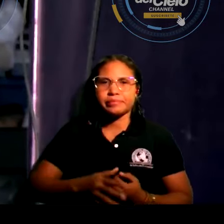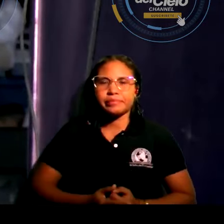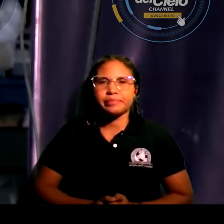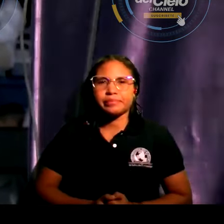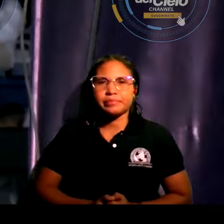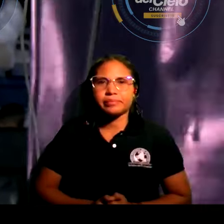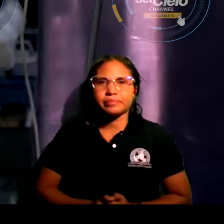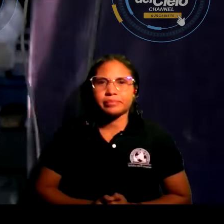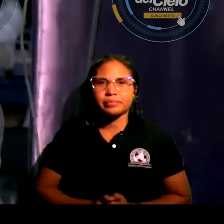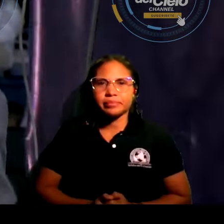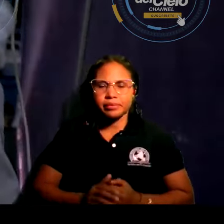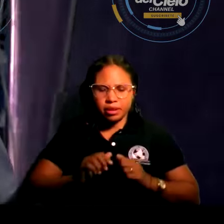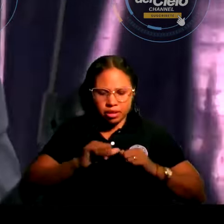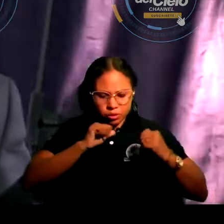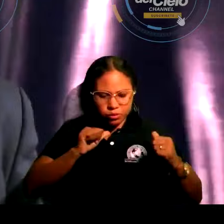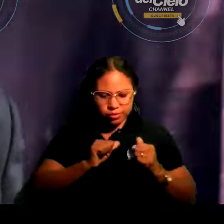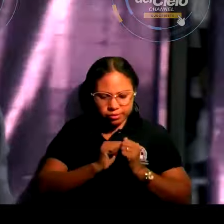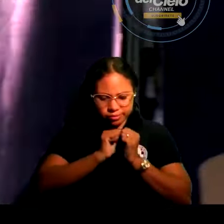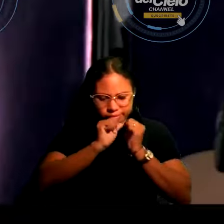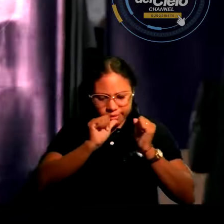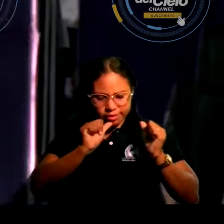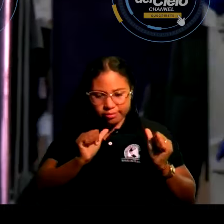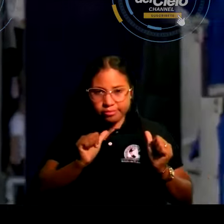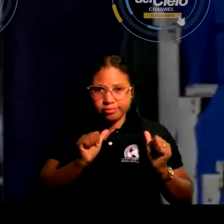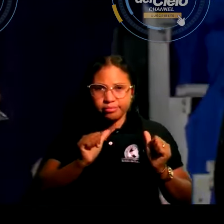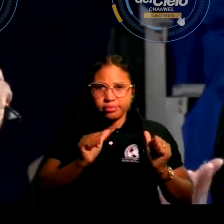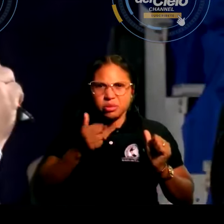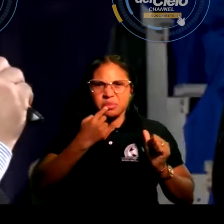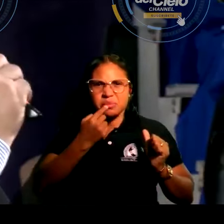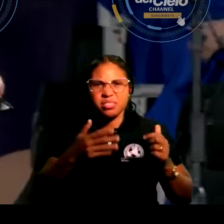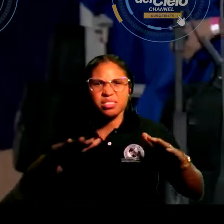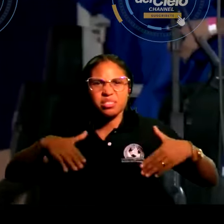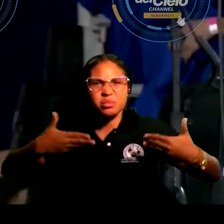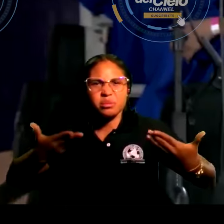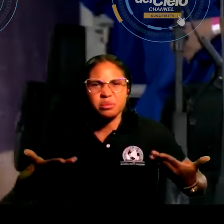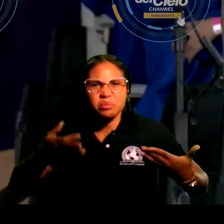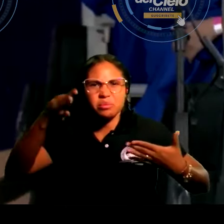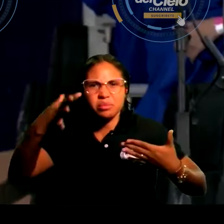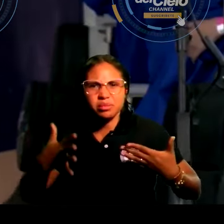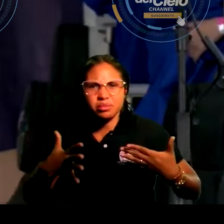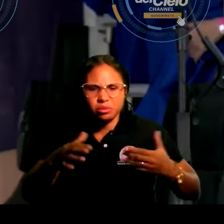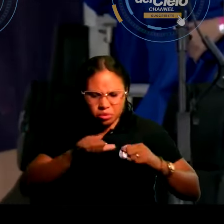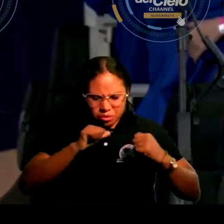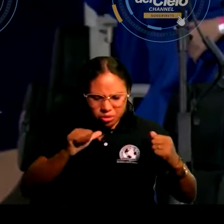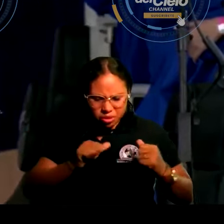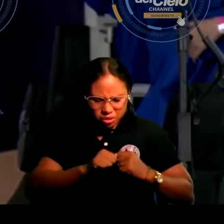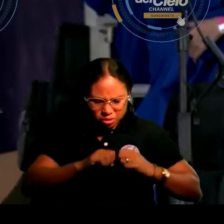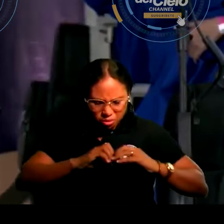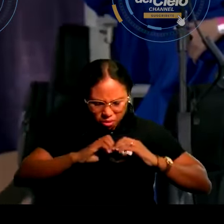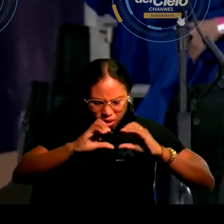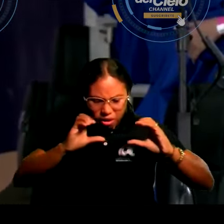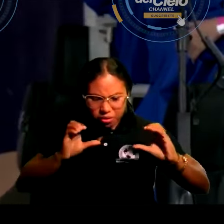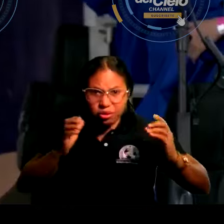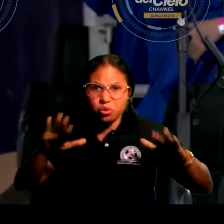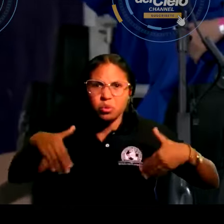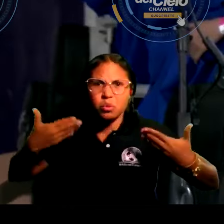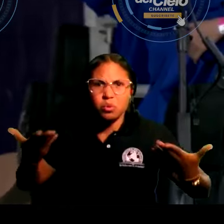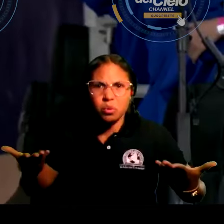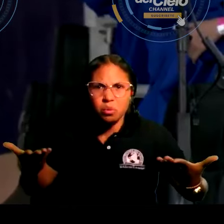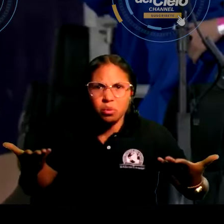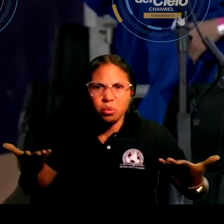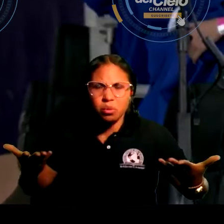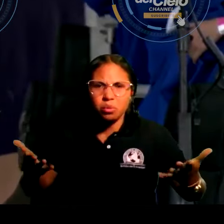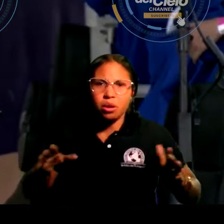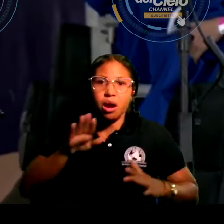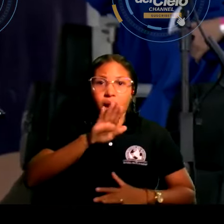Es abrir su corazón. Usted me dirá, pastor, ¿cómo abro el corazón? Sencillo. Allá donde usted se